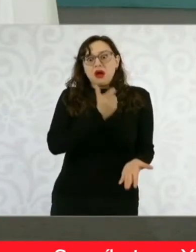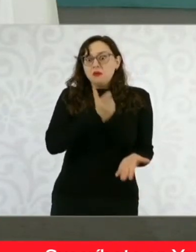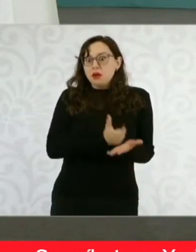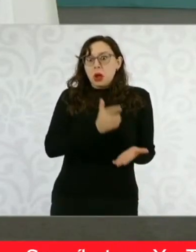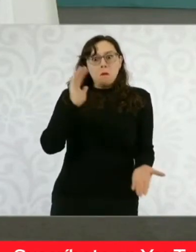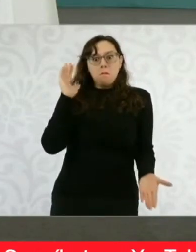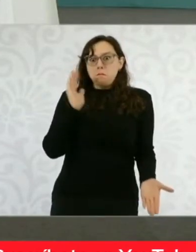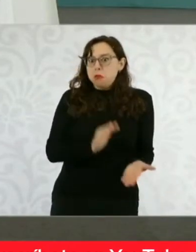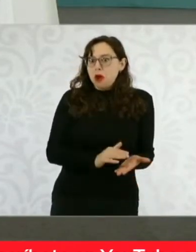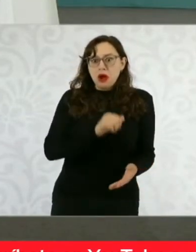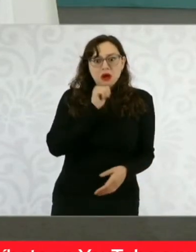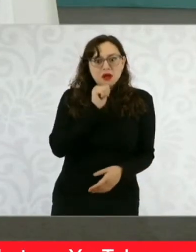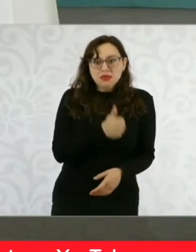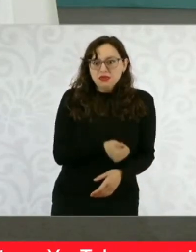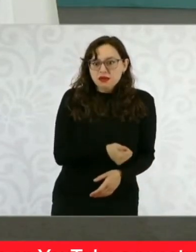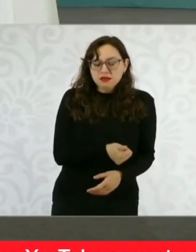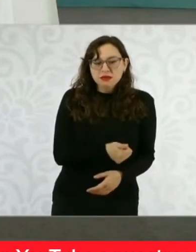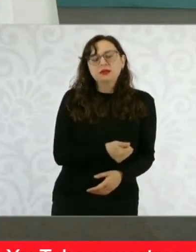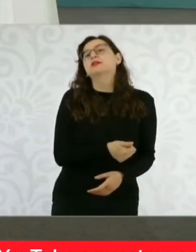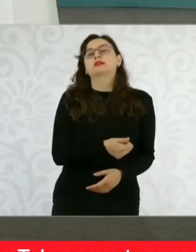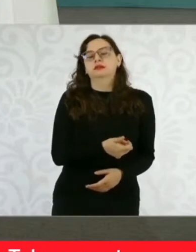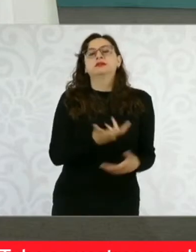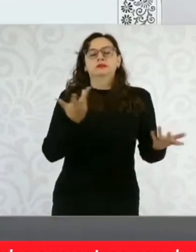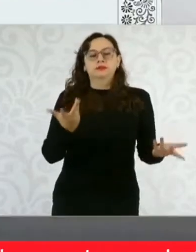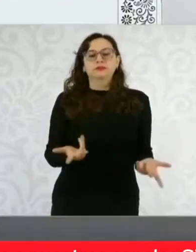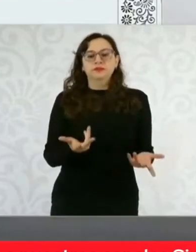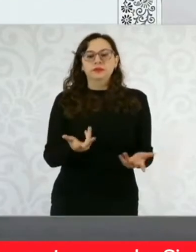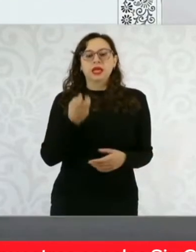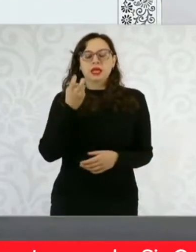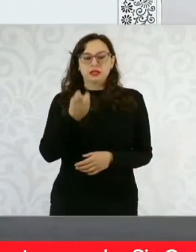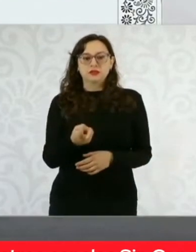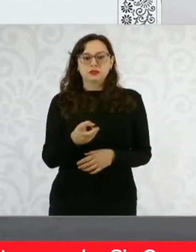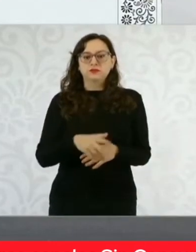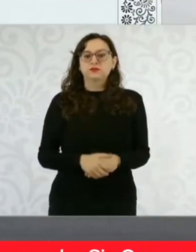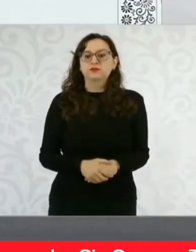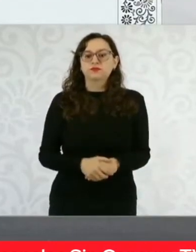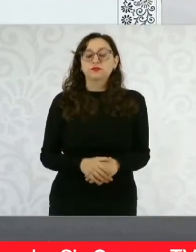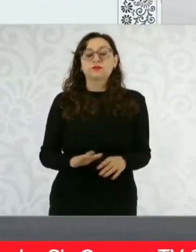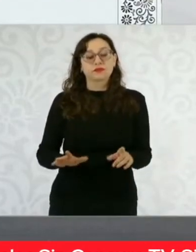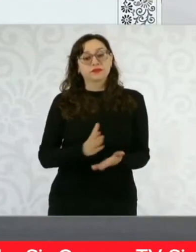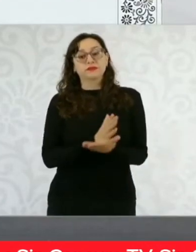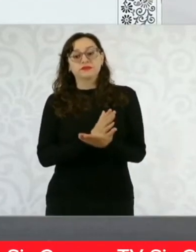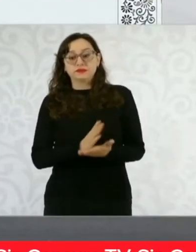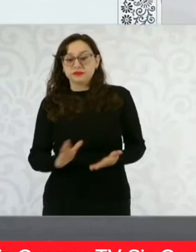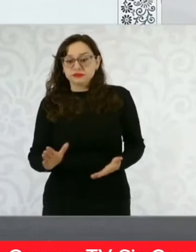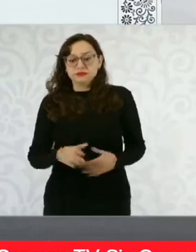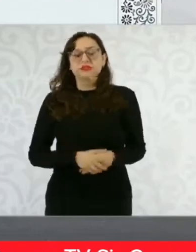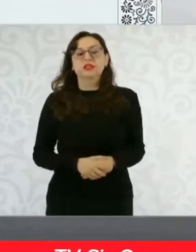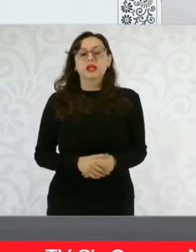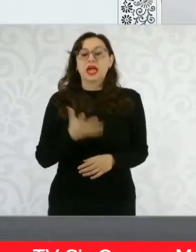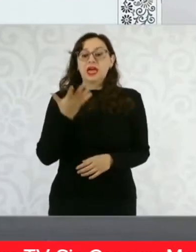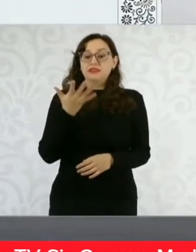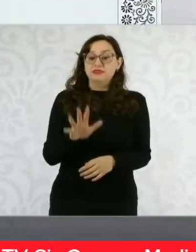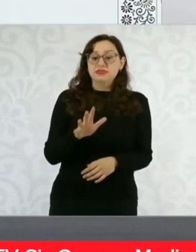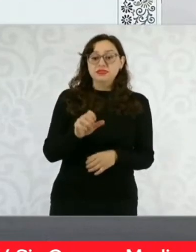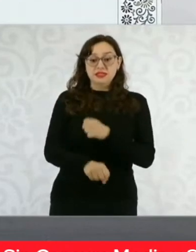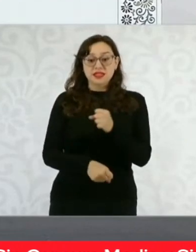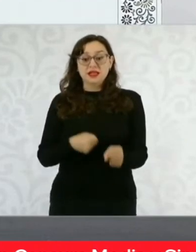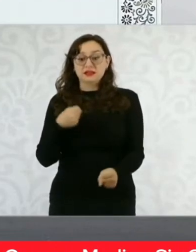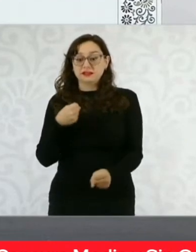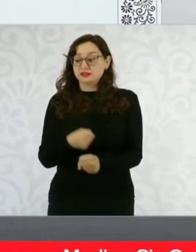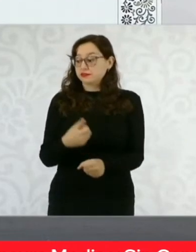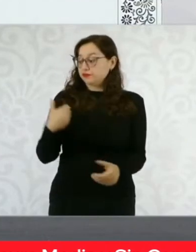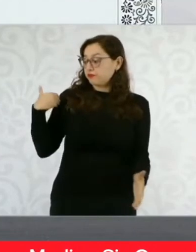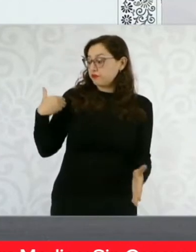Aunado a lo anterior, en los últimos 10 años no se ha construido vivienda para los trabajadores